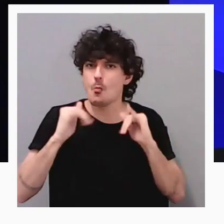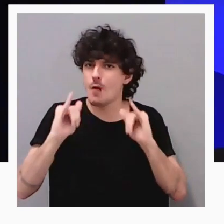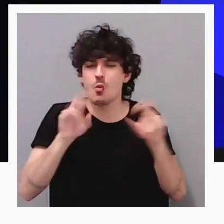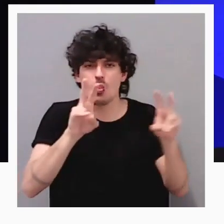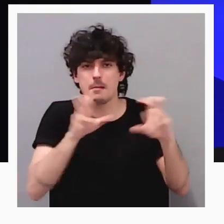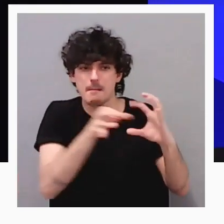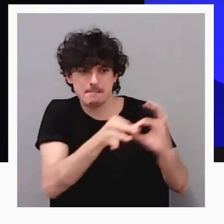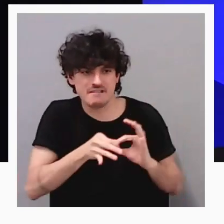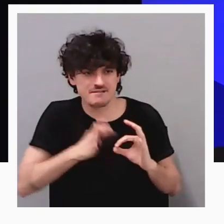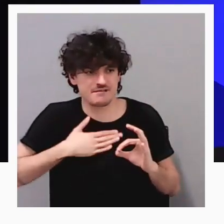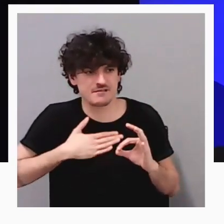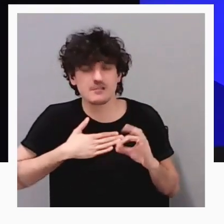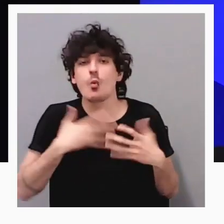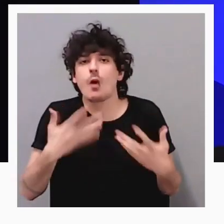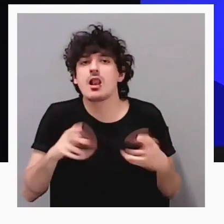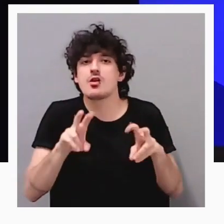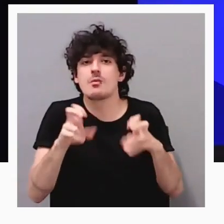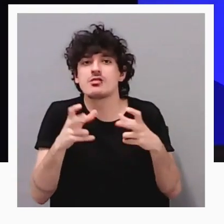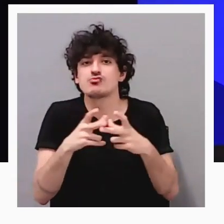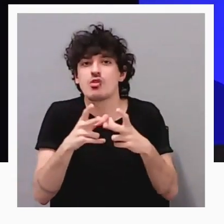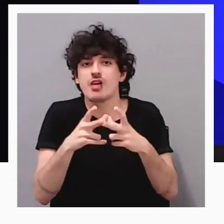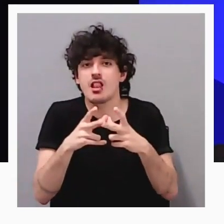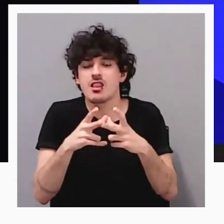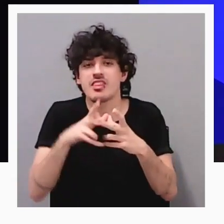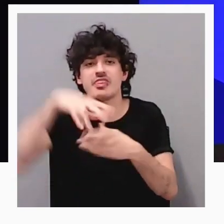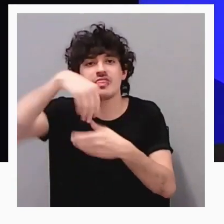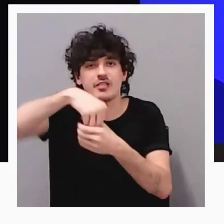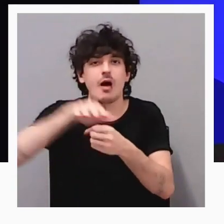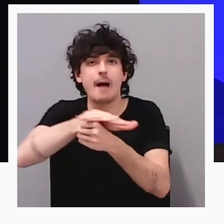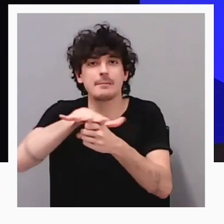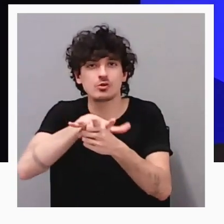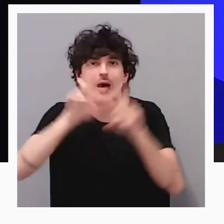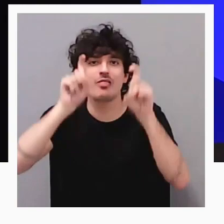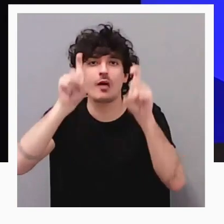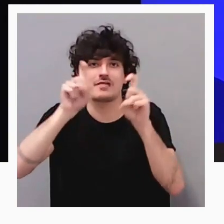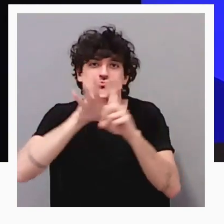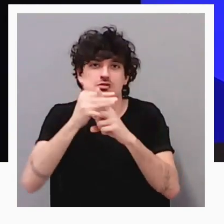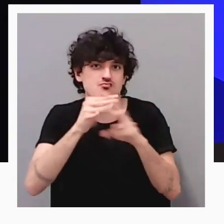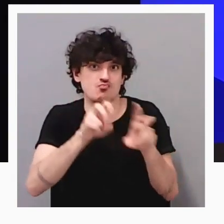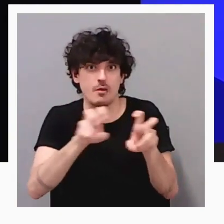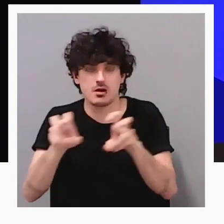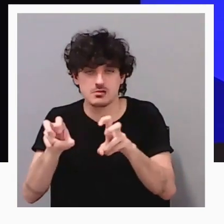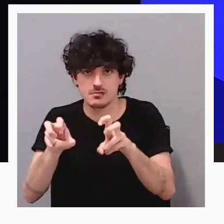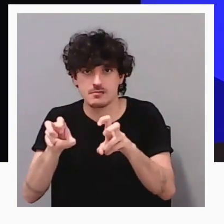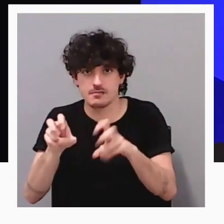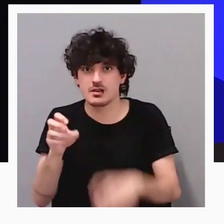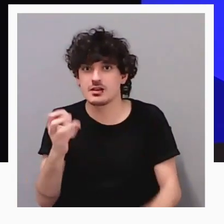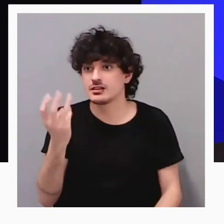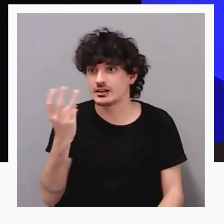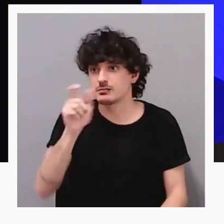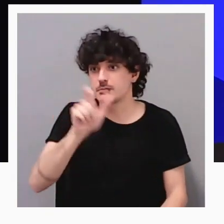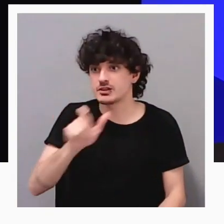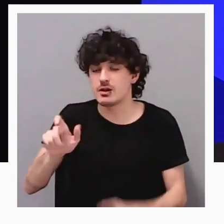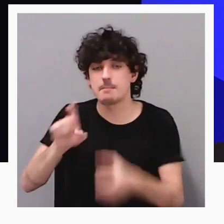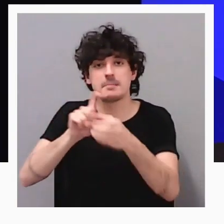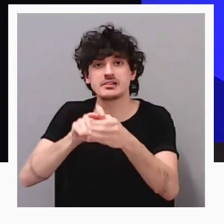innovación social en los nuevos paradigmas educativos. Tenemos más 3 participantes. Y uno online, uno